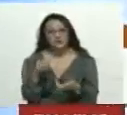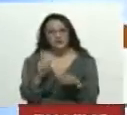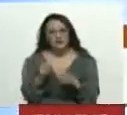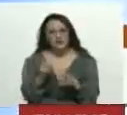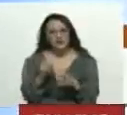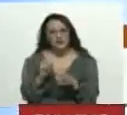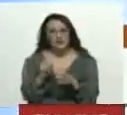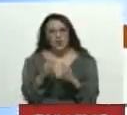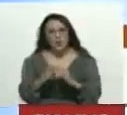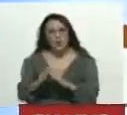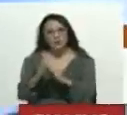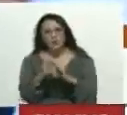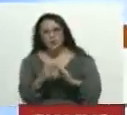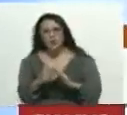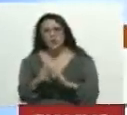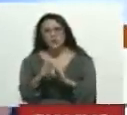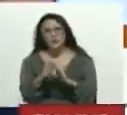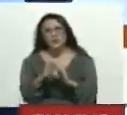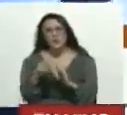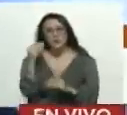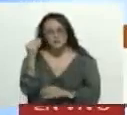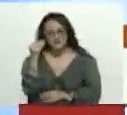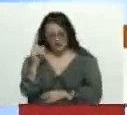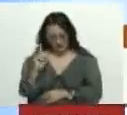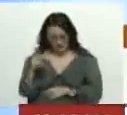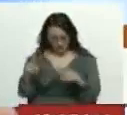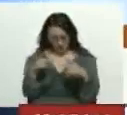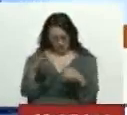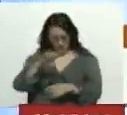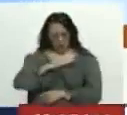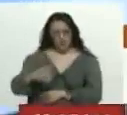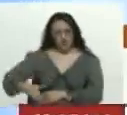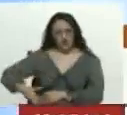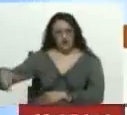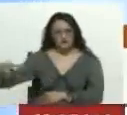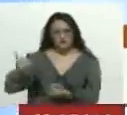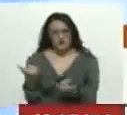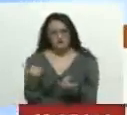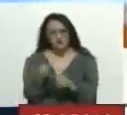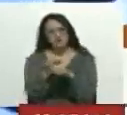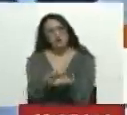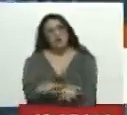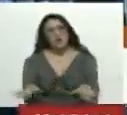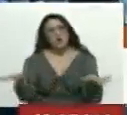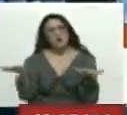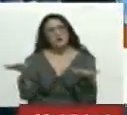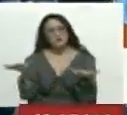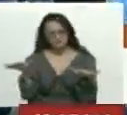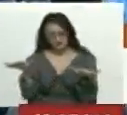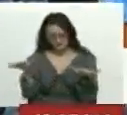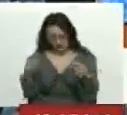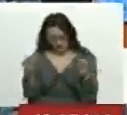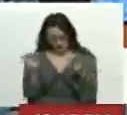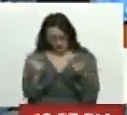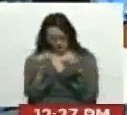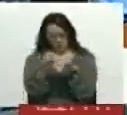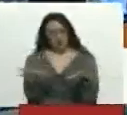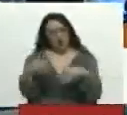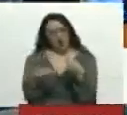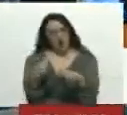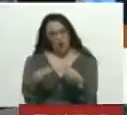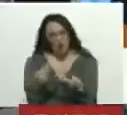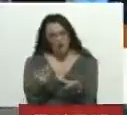también la comuna pues se tiene que pensar que tiene que producir Su riqueza para poder distribuirla y de qué forma la distribuye